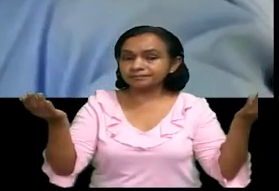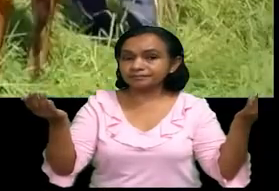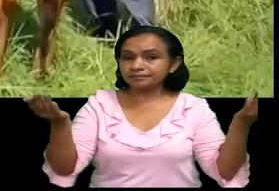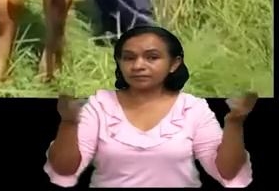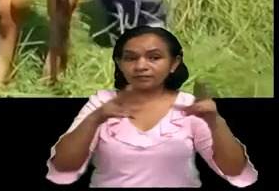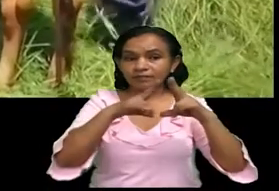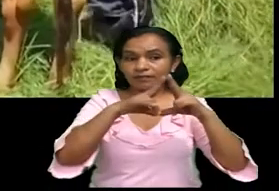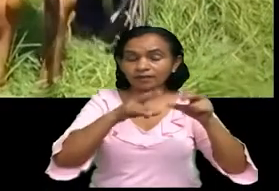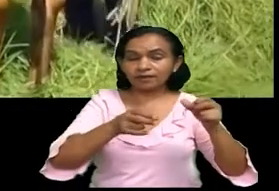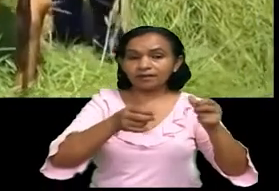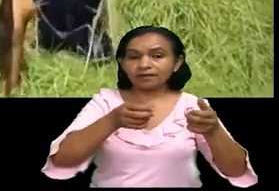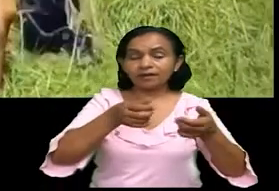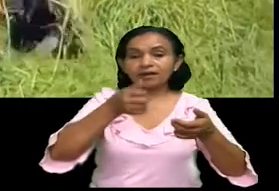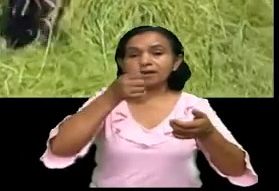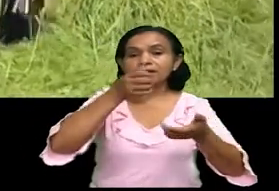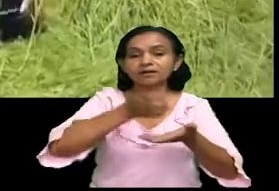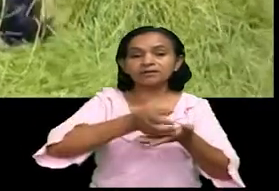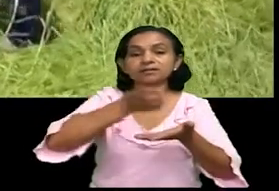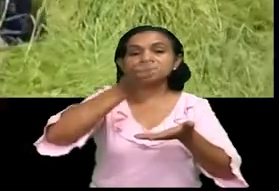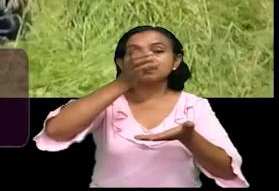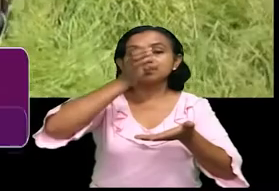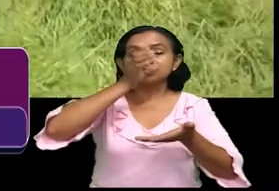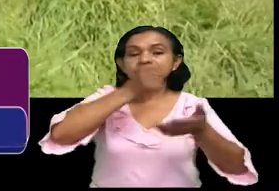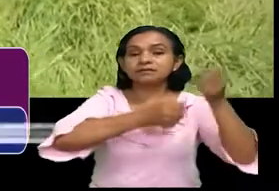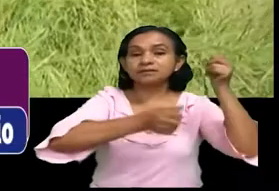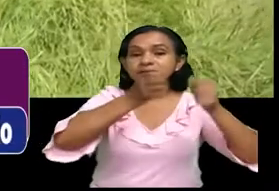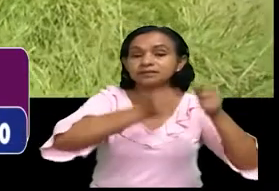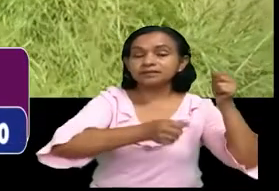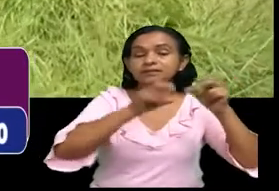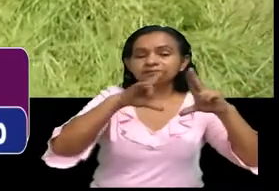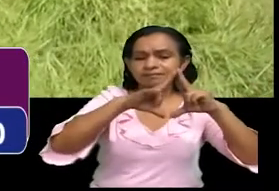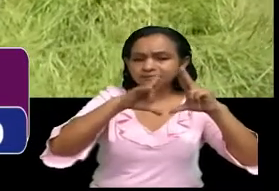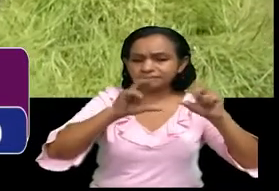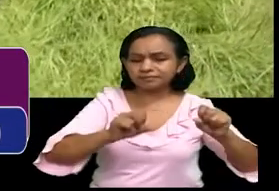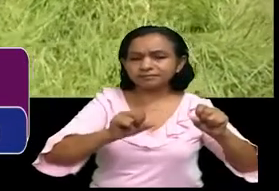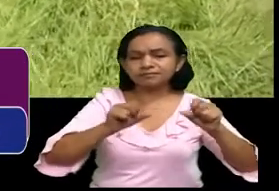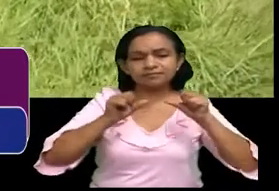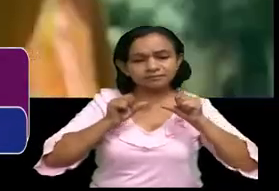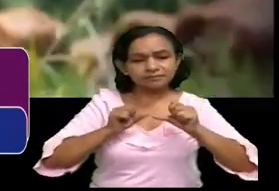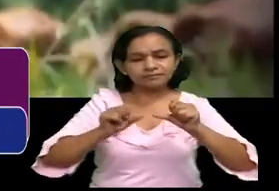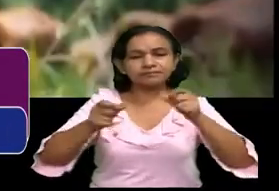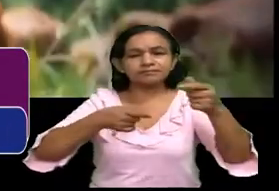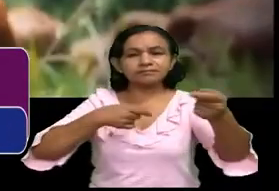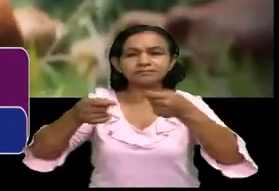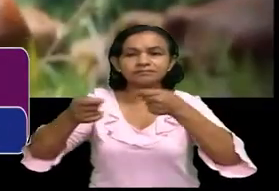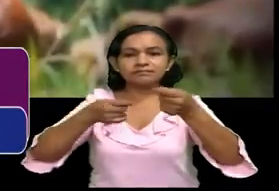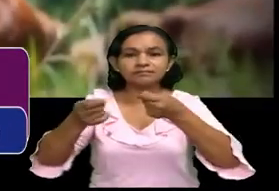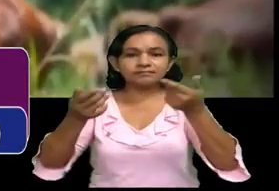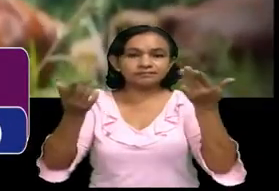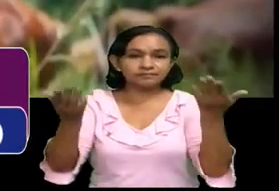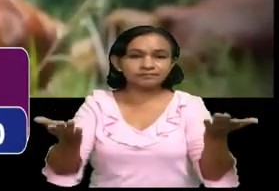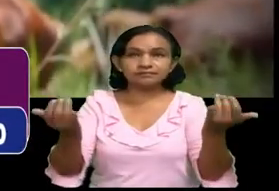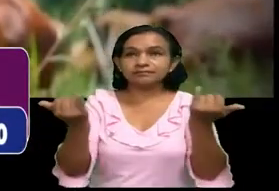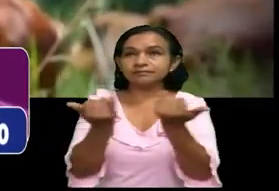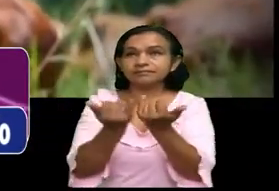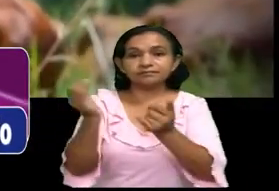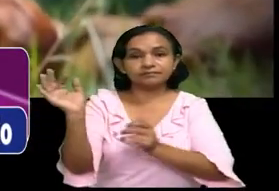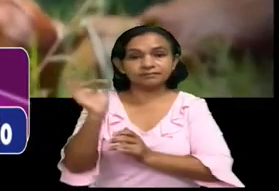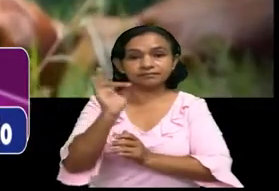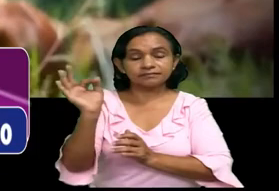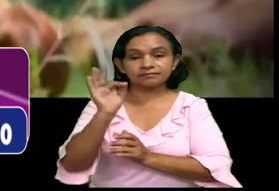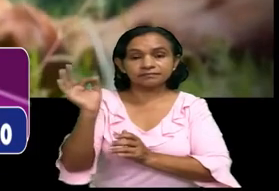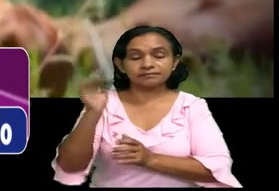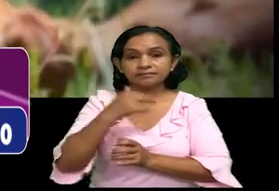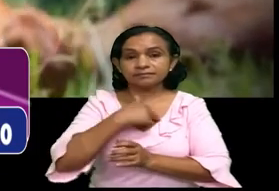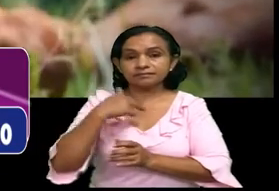dedicamos a tomar leche, tenemos leche para todo Nicaragua y para seguir exportando. Lo mismo sucede en la